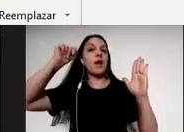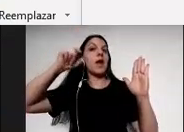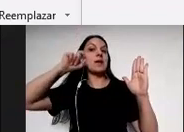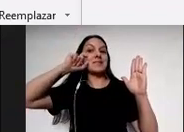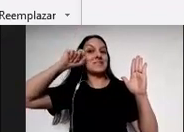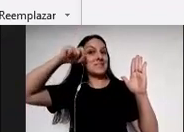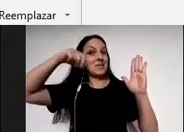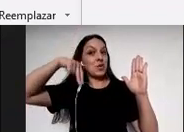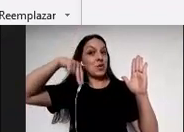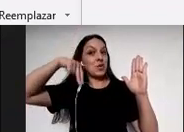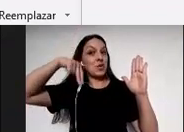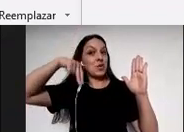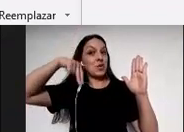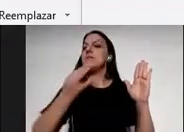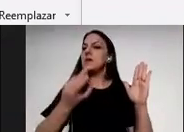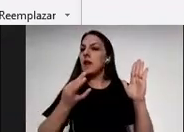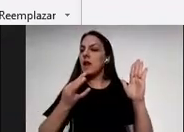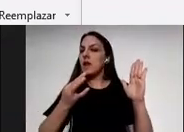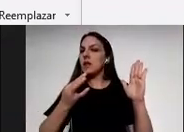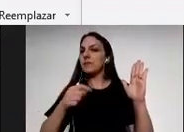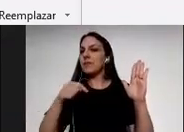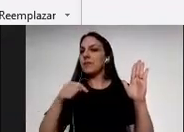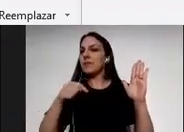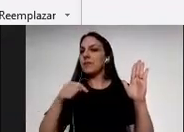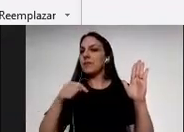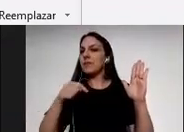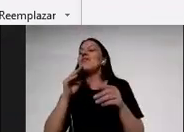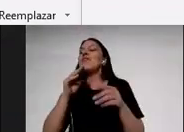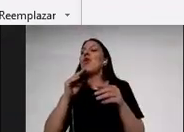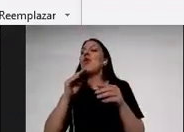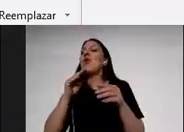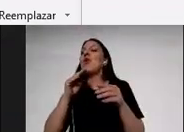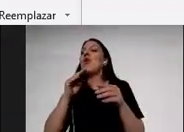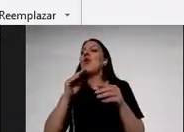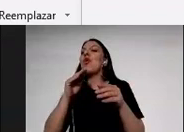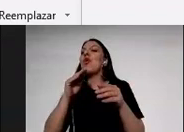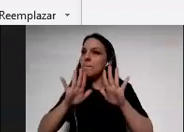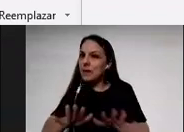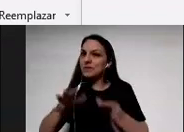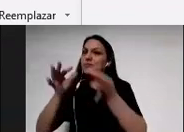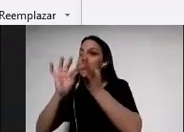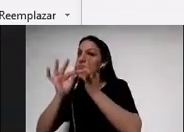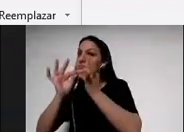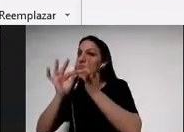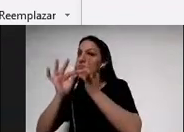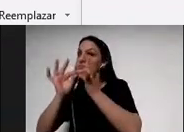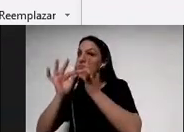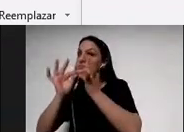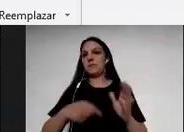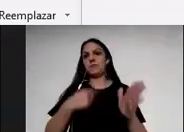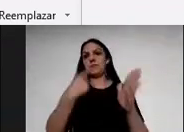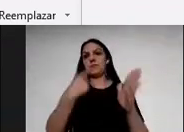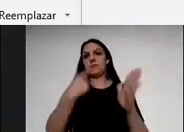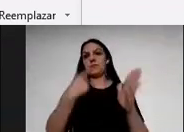rápido para que puedan interpretar las señas, ¿sí? Los de primera generación, que son los